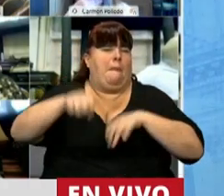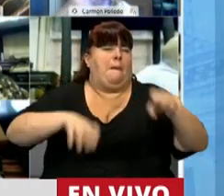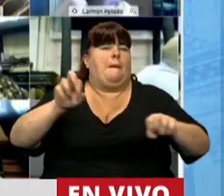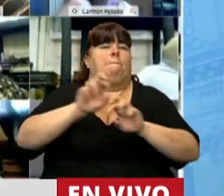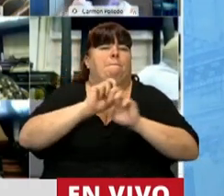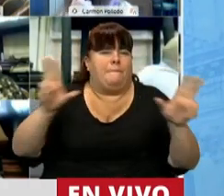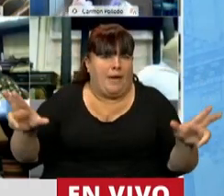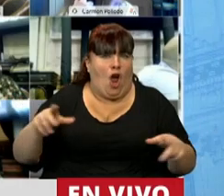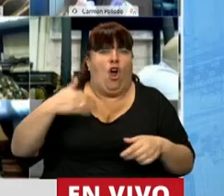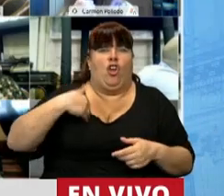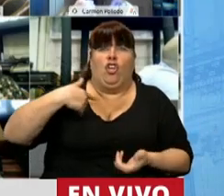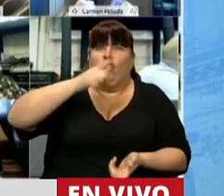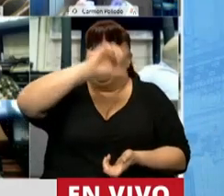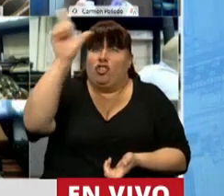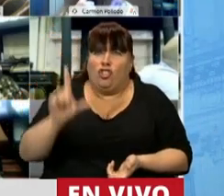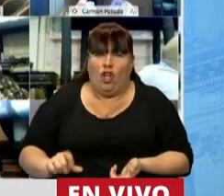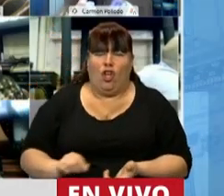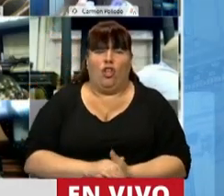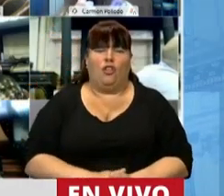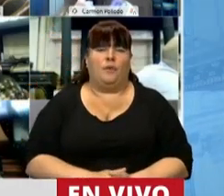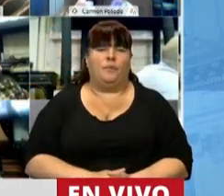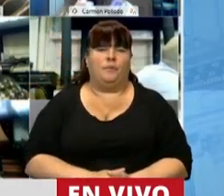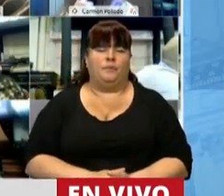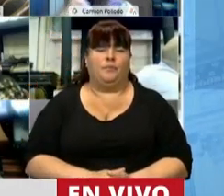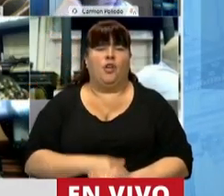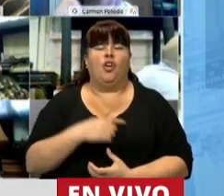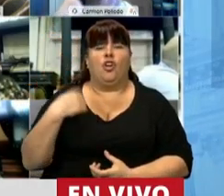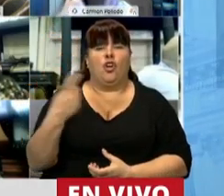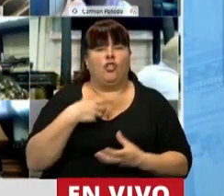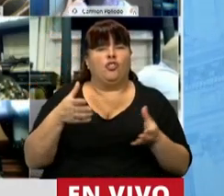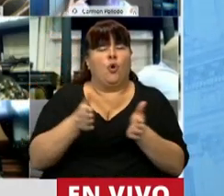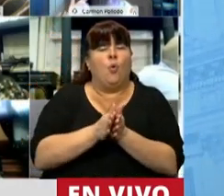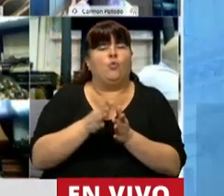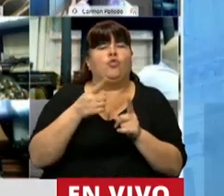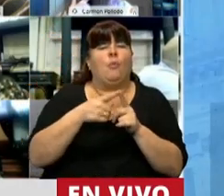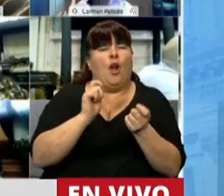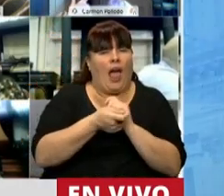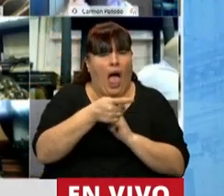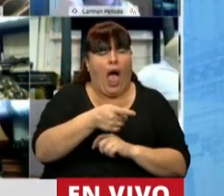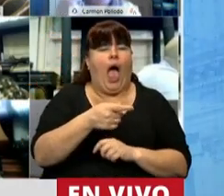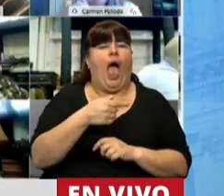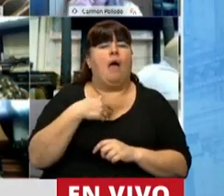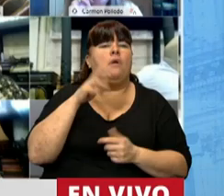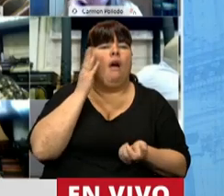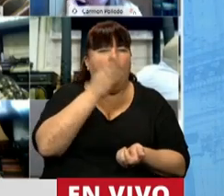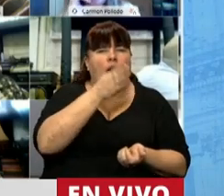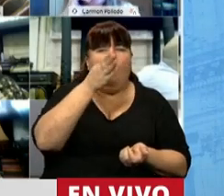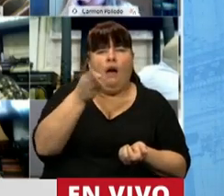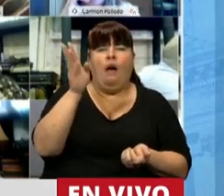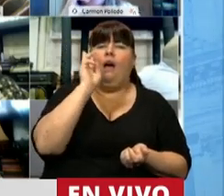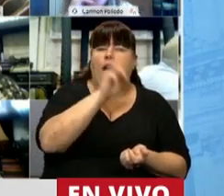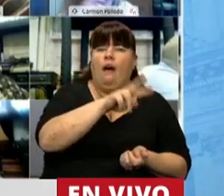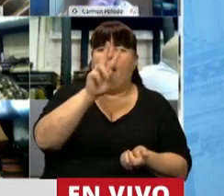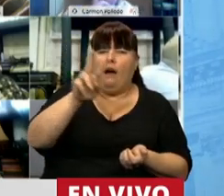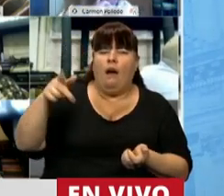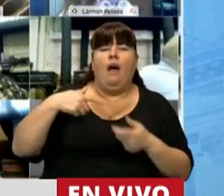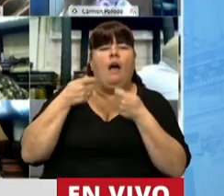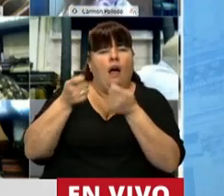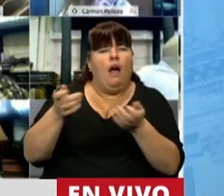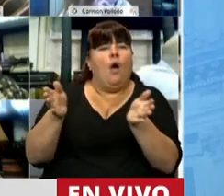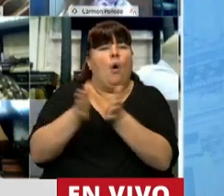en los distintos puntos de nuestro país. Nosotros desde Juntos por el Cambio estamos caminando en las calles. Estamos